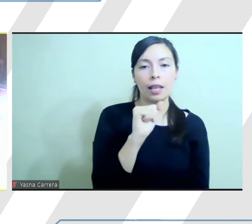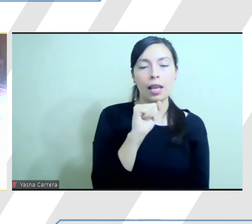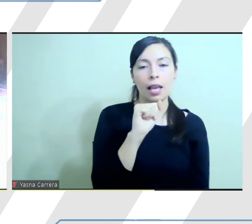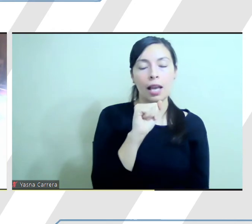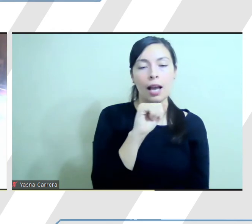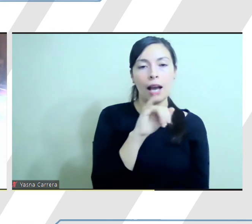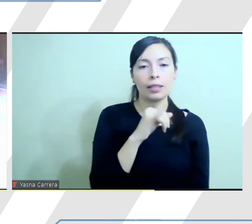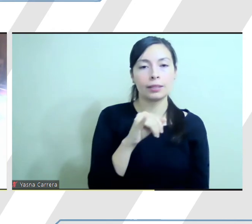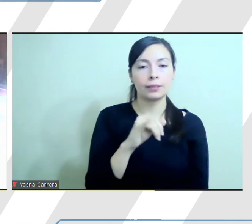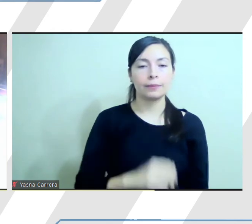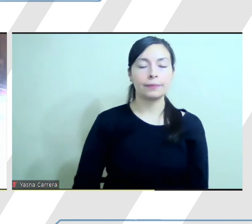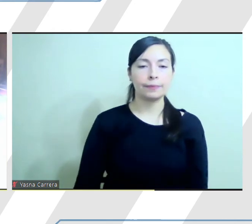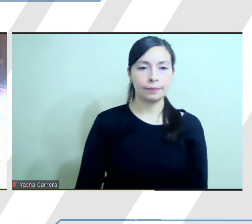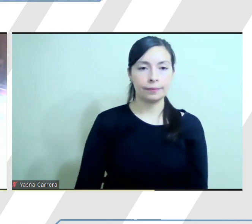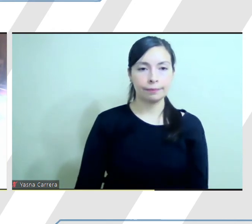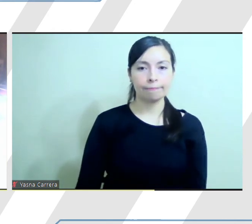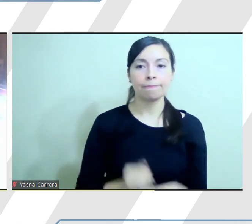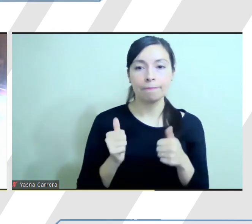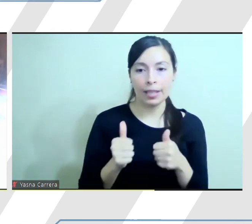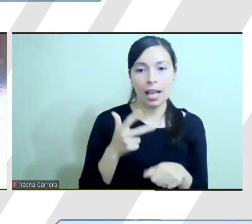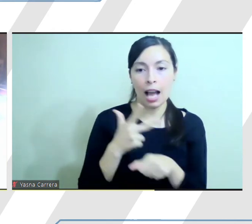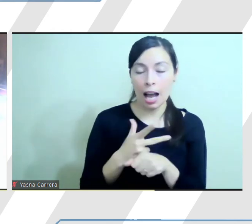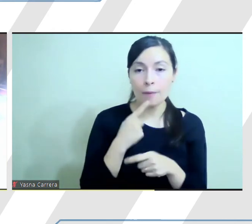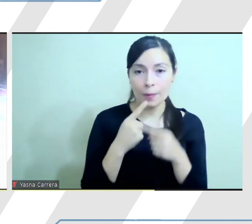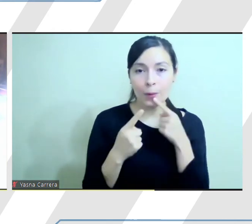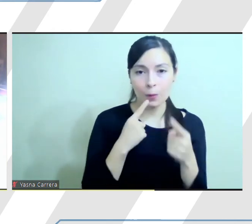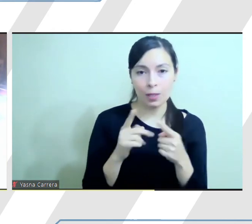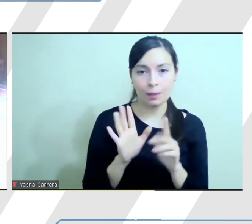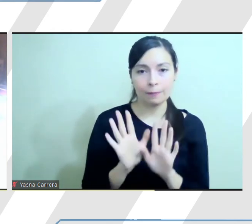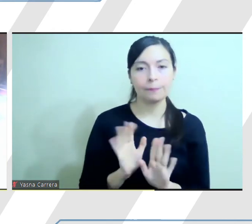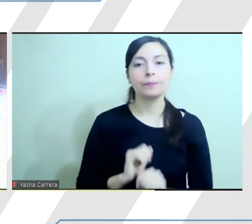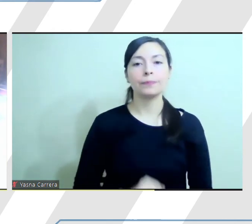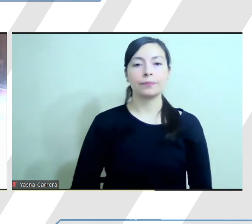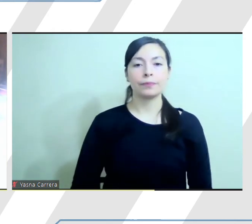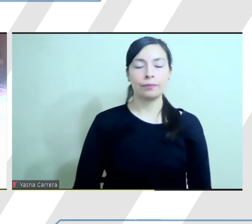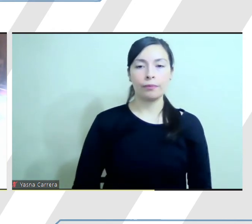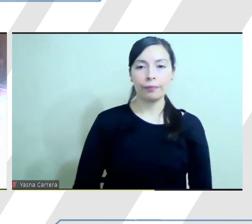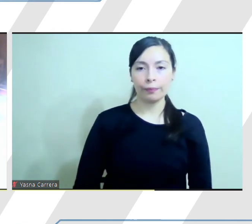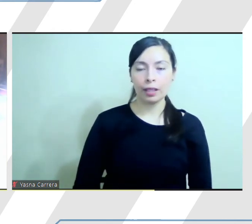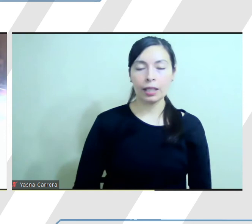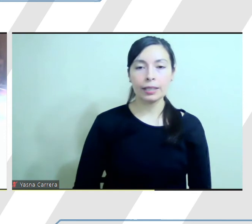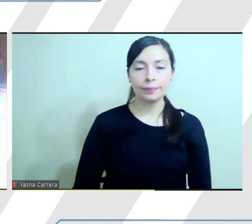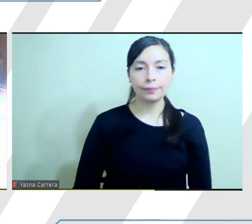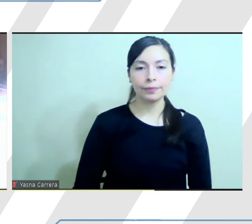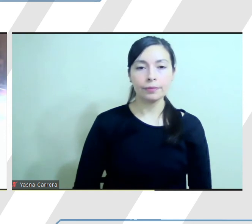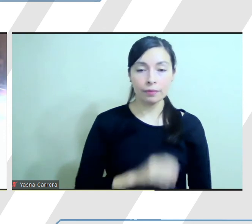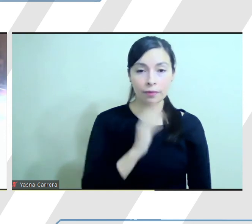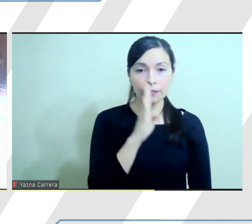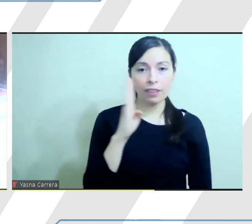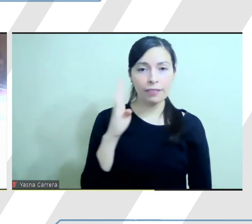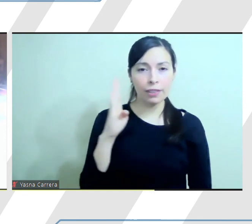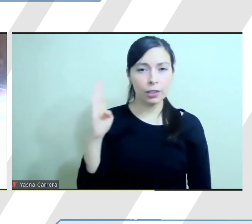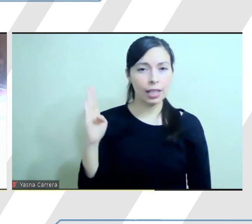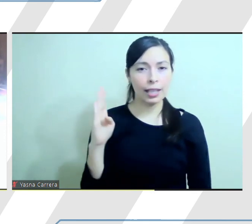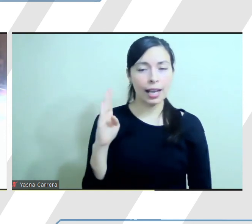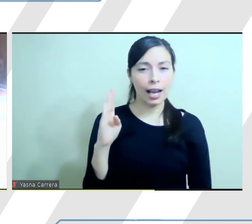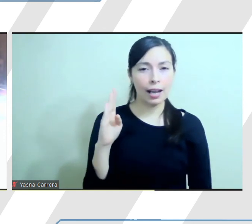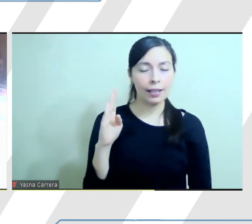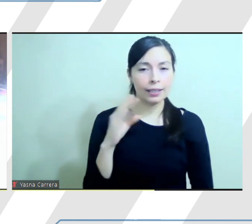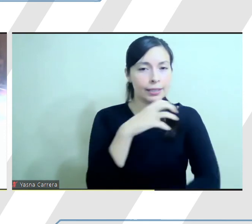Muy bien, tenemos ya preguntas tanto en el live stream de la Biblioteca Regional de Antofagasta